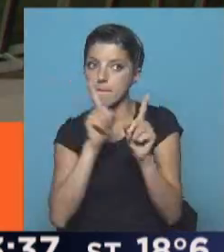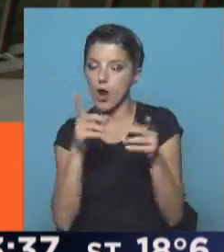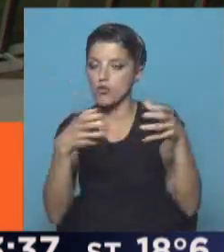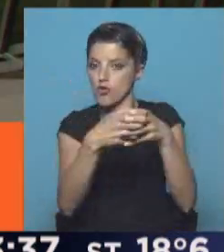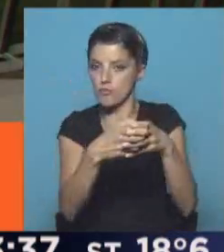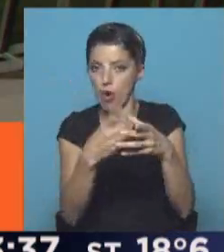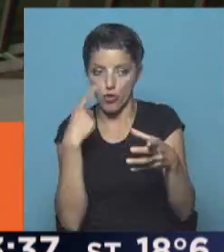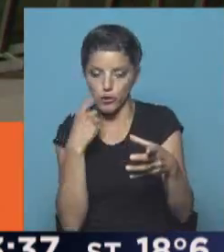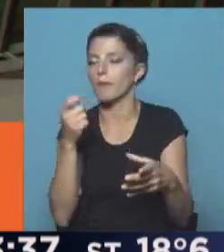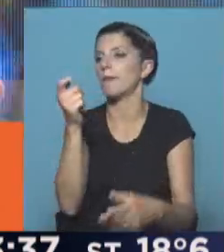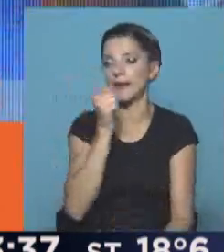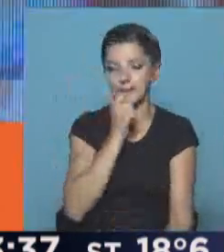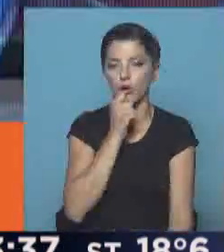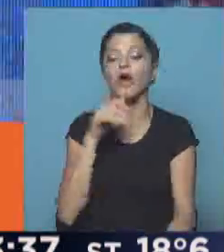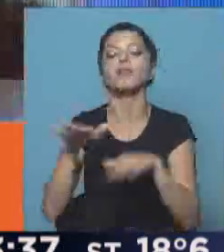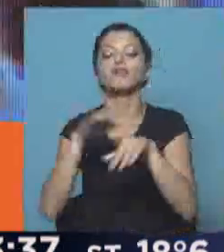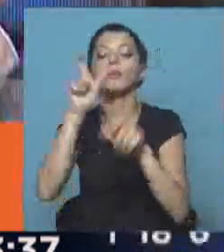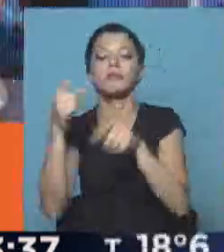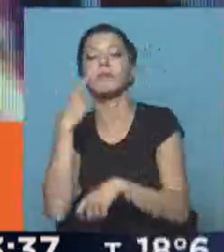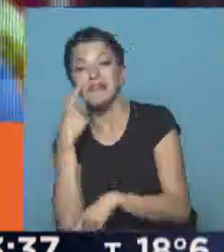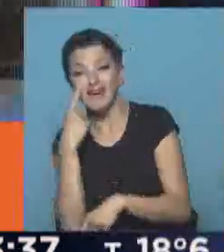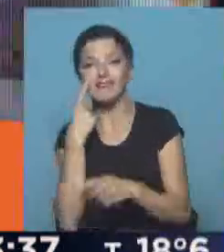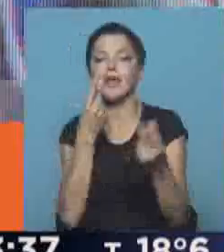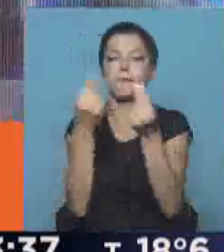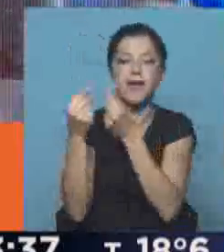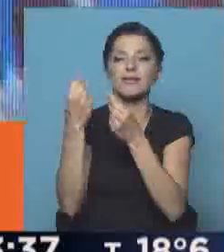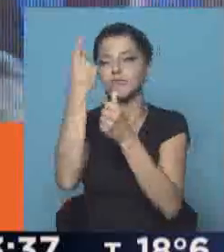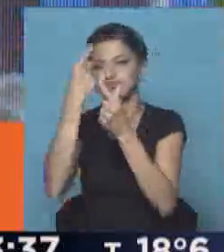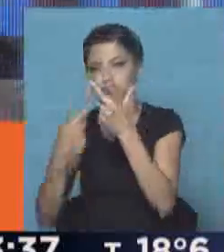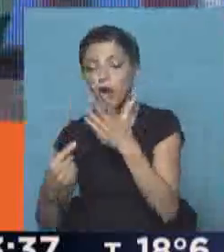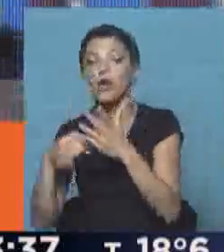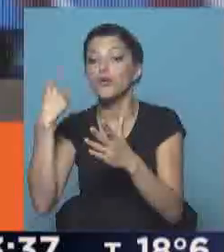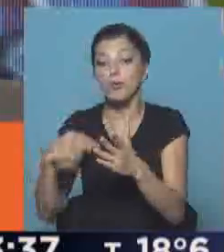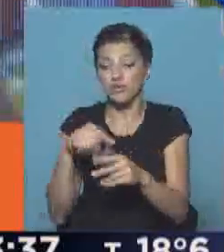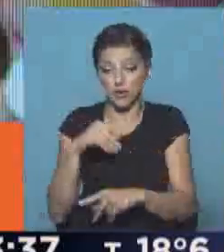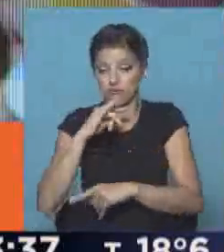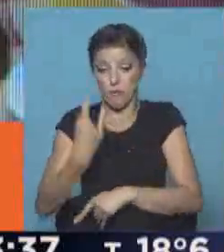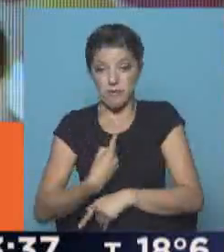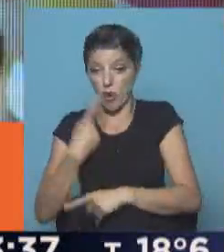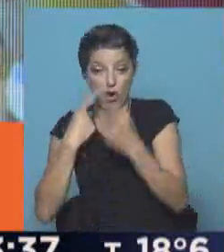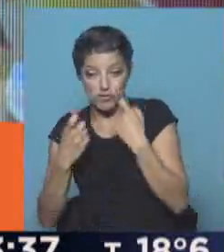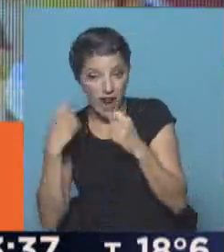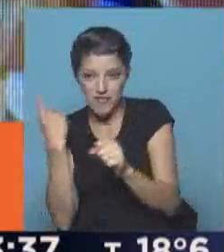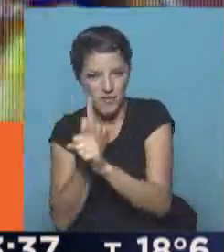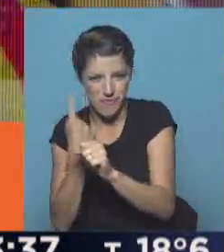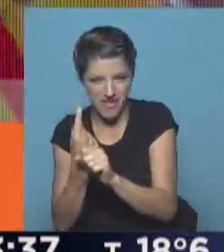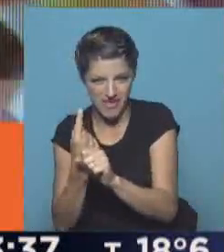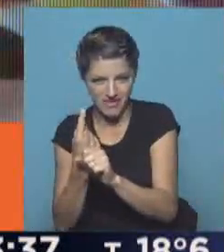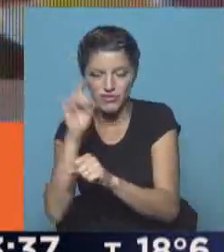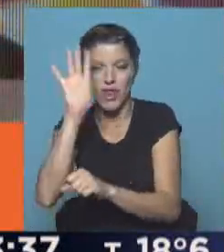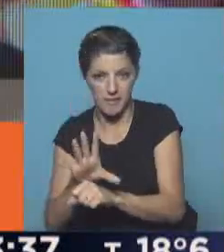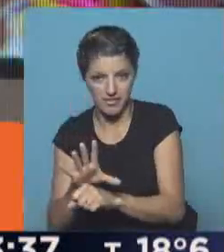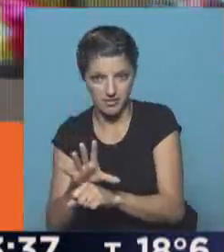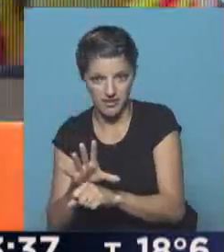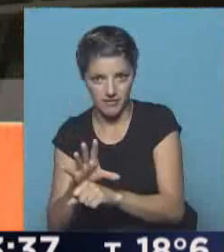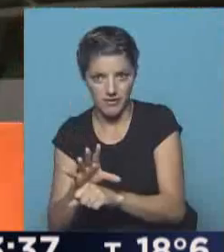los inmigrantes, la globalización, el poder de la finanza, son como fuerzas omnipresentes que van más allá del poder de control del Estado-Nación, el poder de blindar